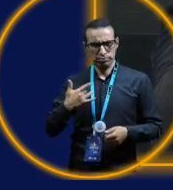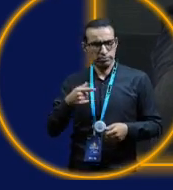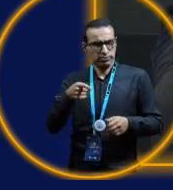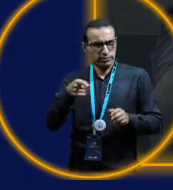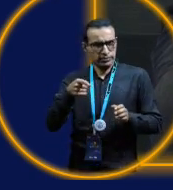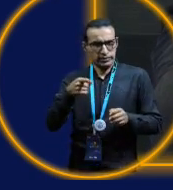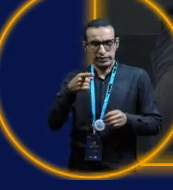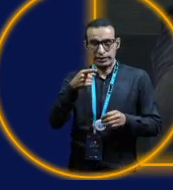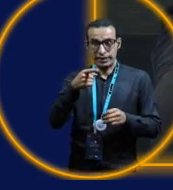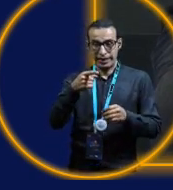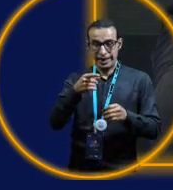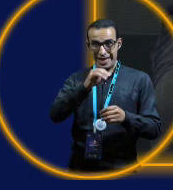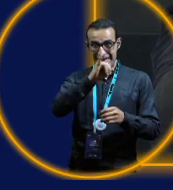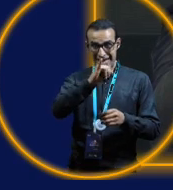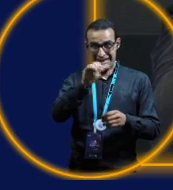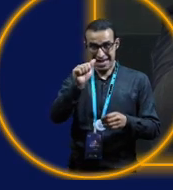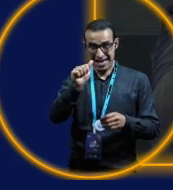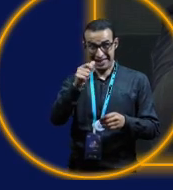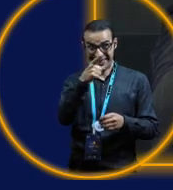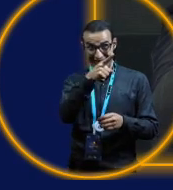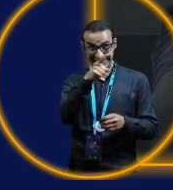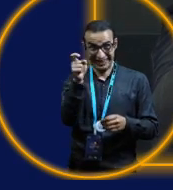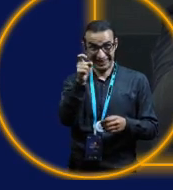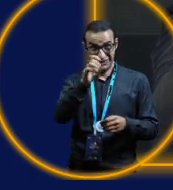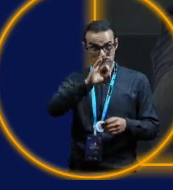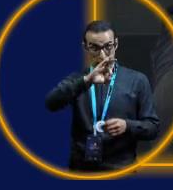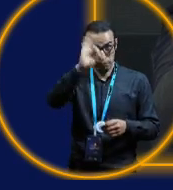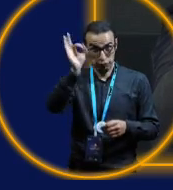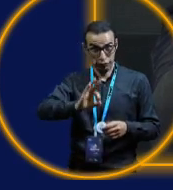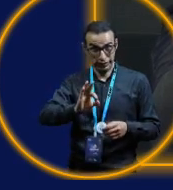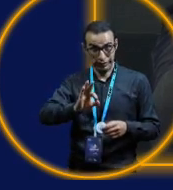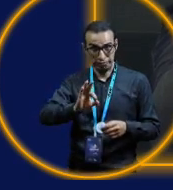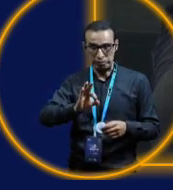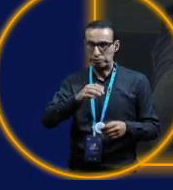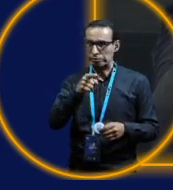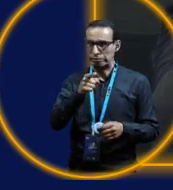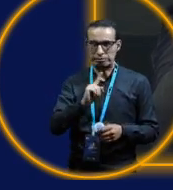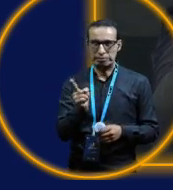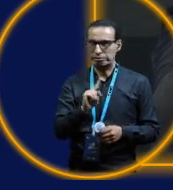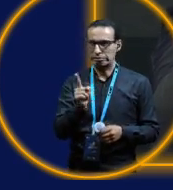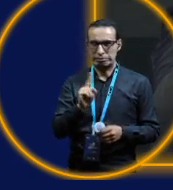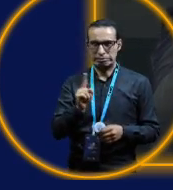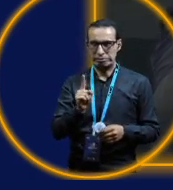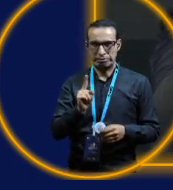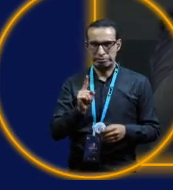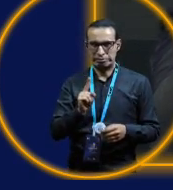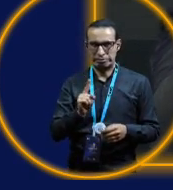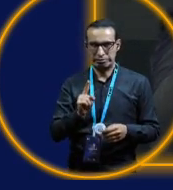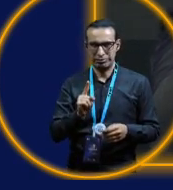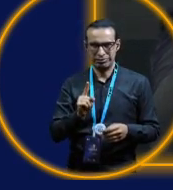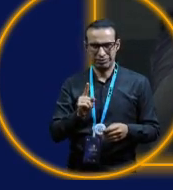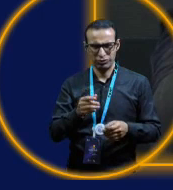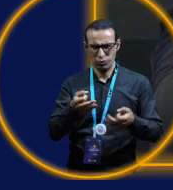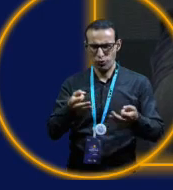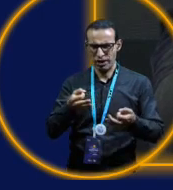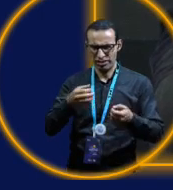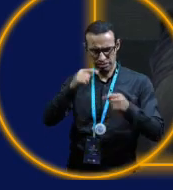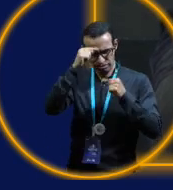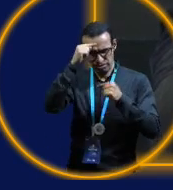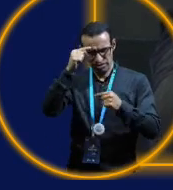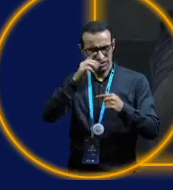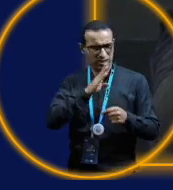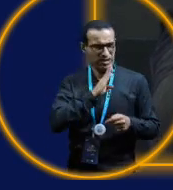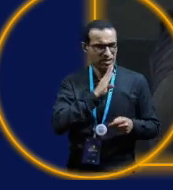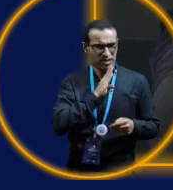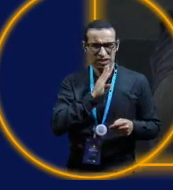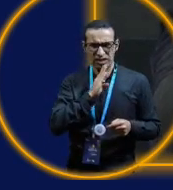generada por Inteligencia artificial eso va a llevar a un punto de qu en donde podrás decir que es Inteligencia artificial por decir que